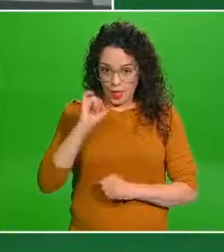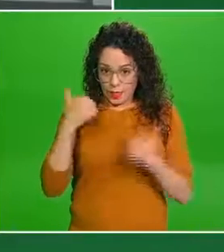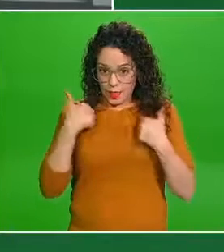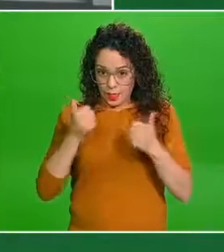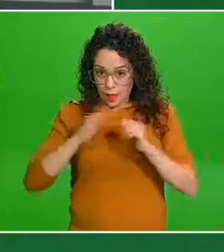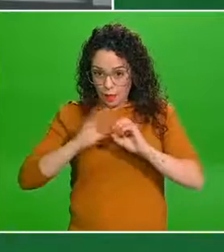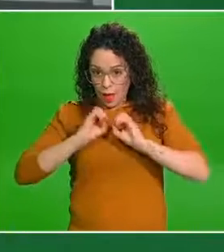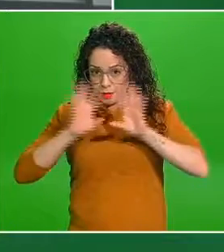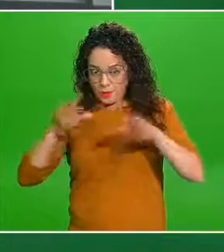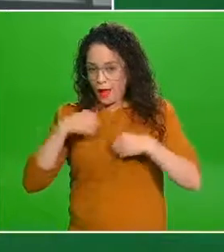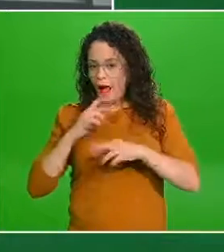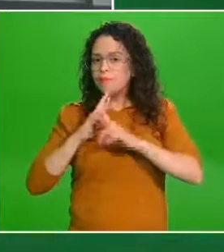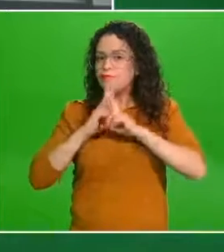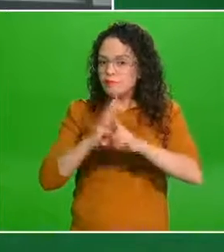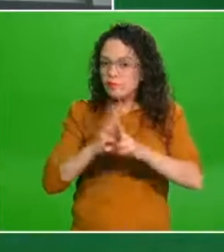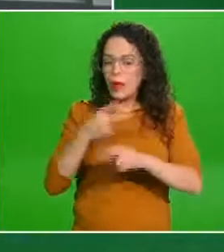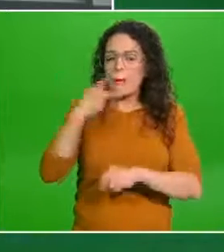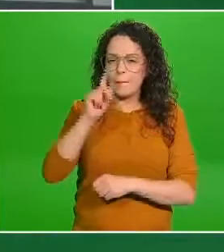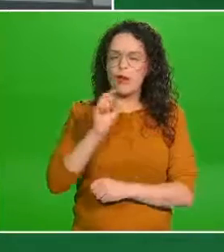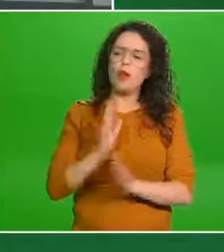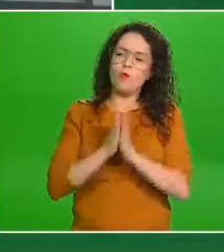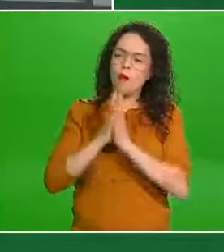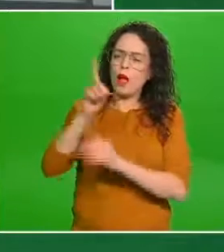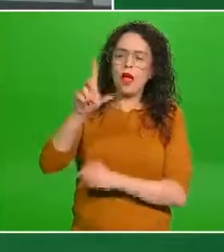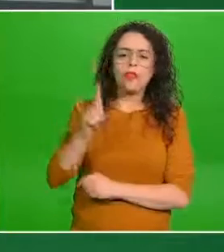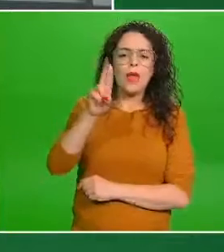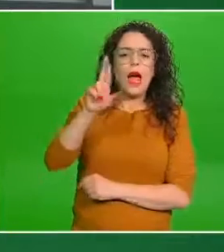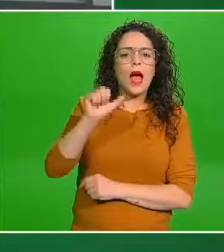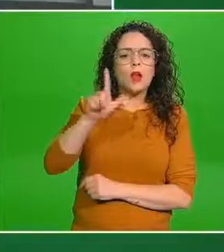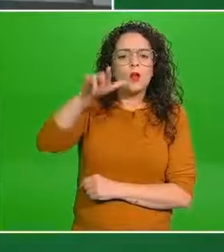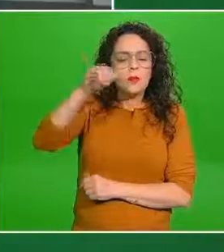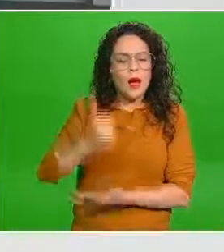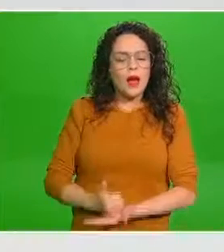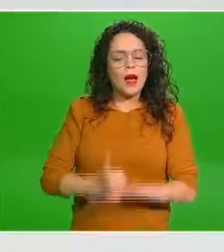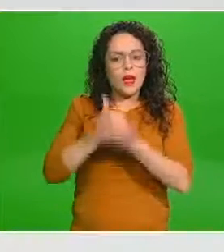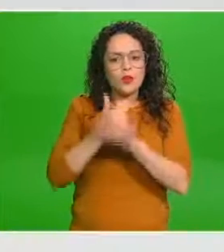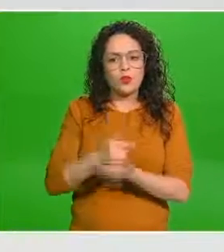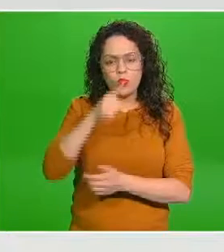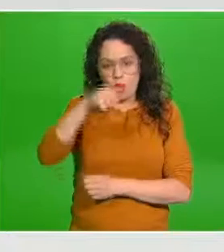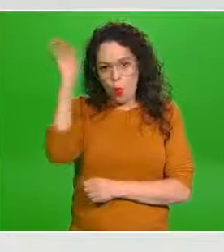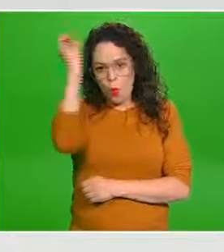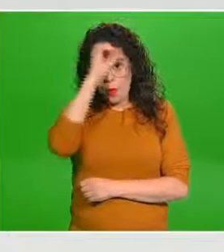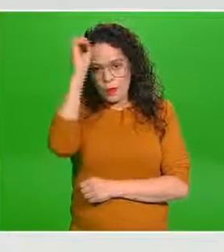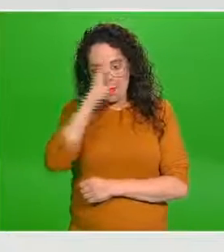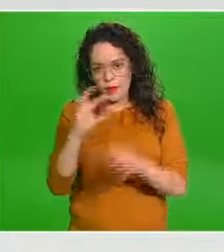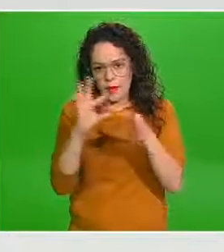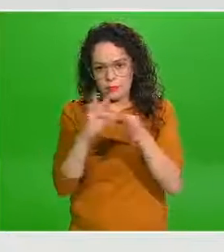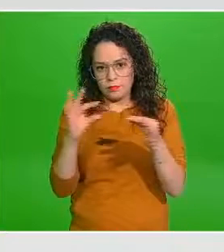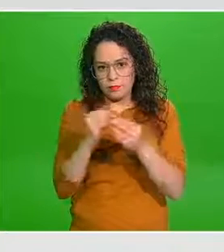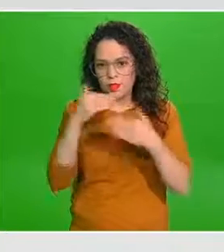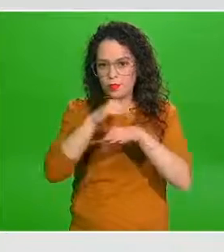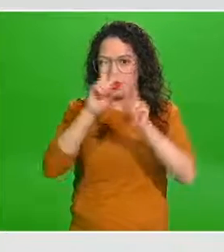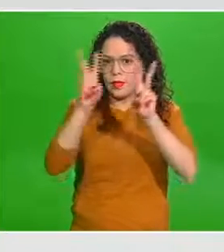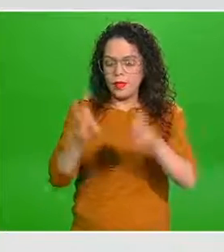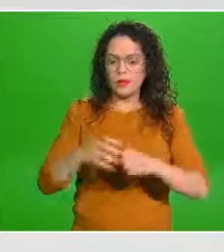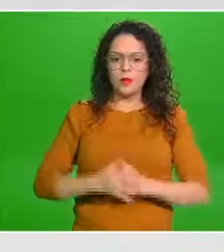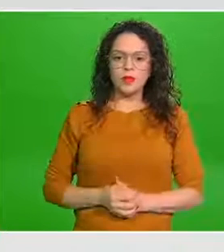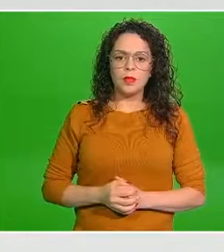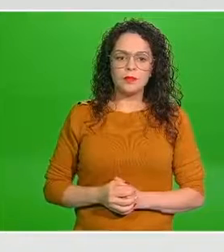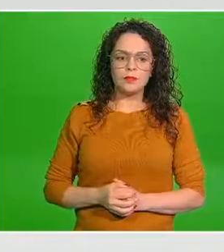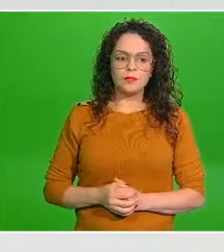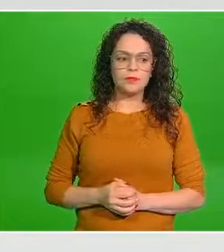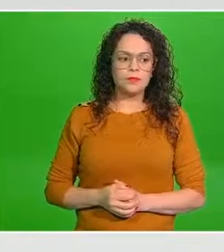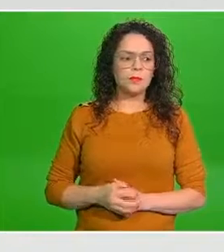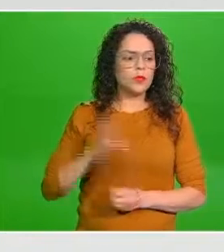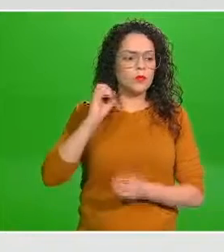la respuesta, pero igual le pediría al doctor Alomía que nos apoye con su opinión técnica. Gracias, doctor. Nada más un